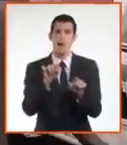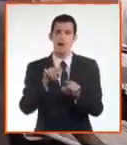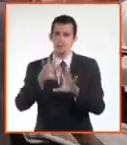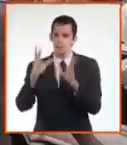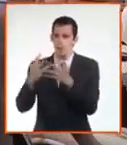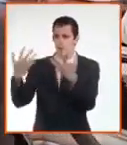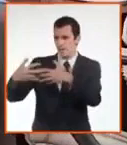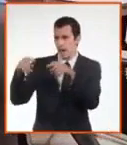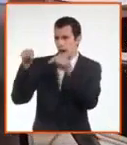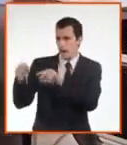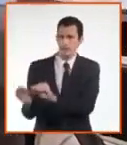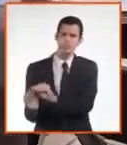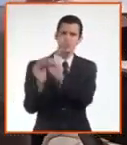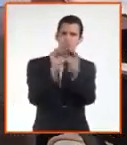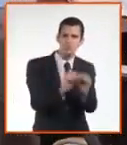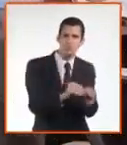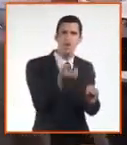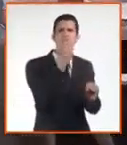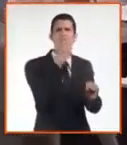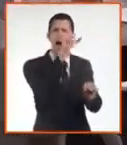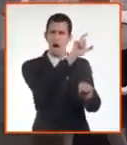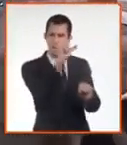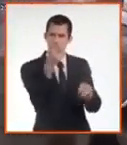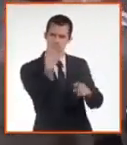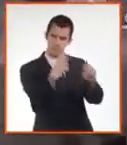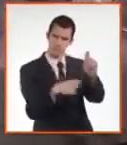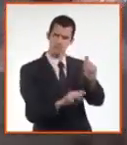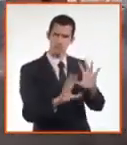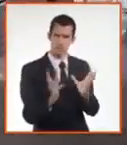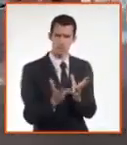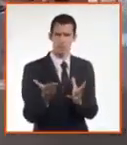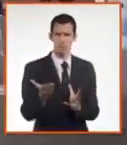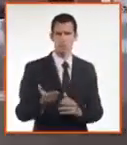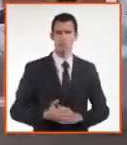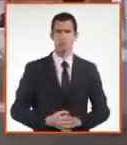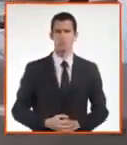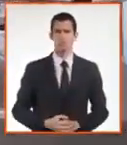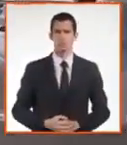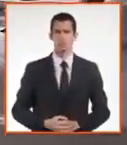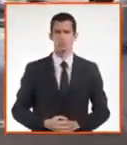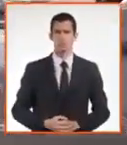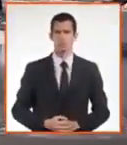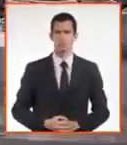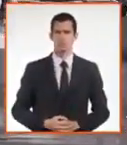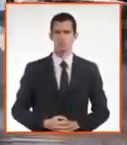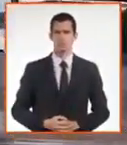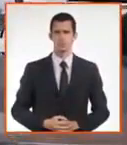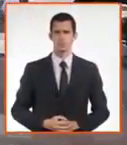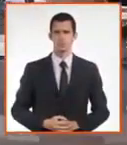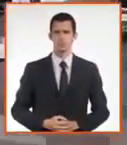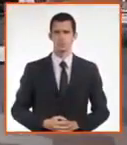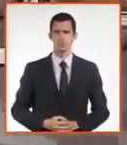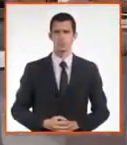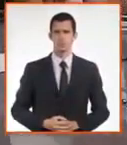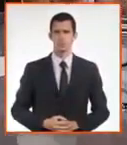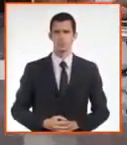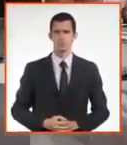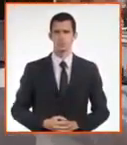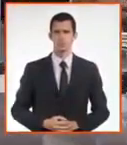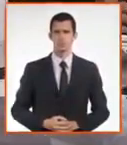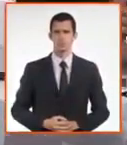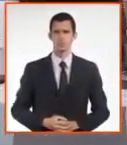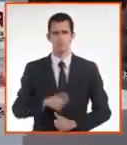los productos que se compran en la farmacia y eso vamos a ver compuesta puesto en